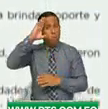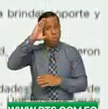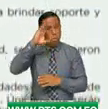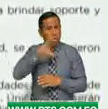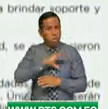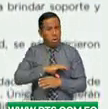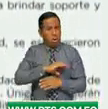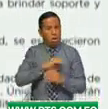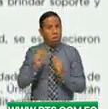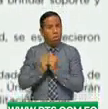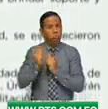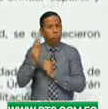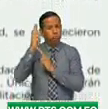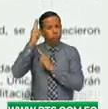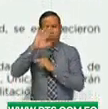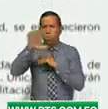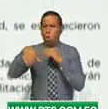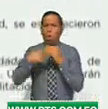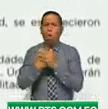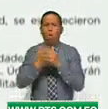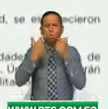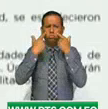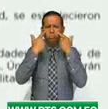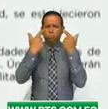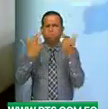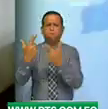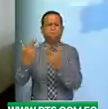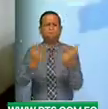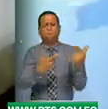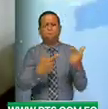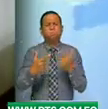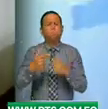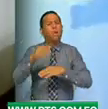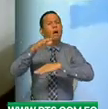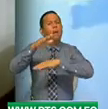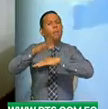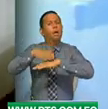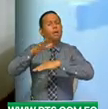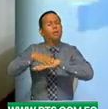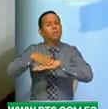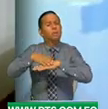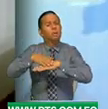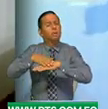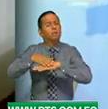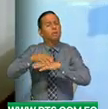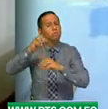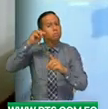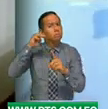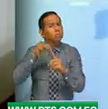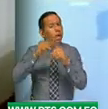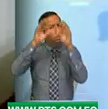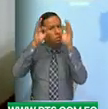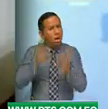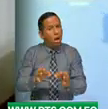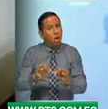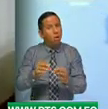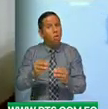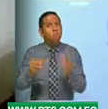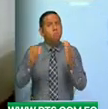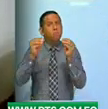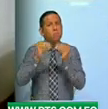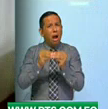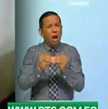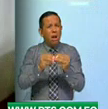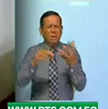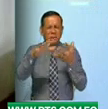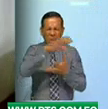Fuerzas Armadas. Hacen entonces una advertencia. El mensaje es claro. Si vuelven a realizar amotinamientos que deriven